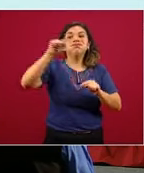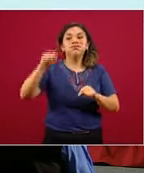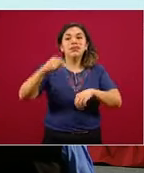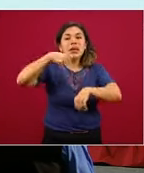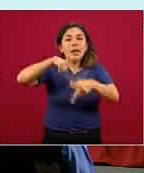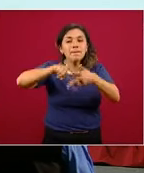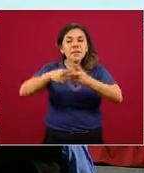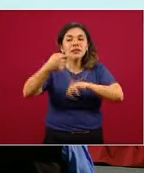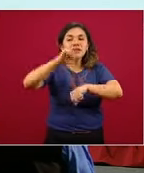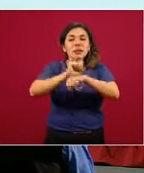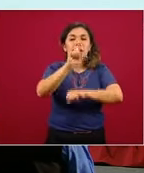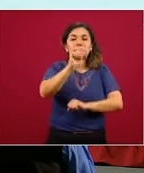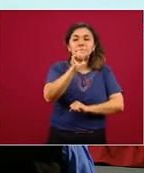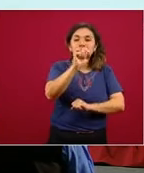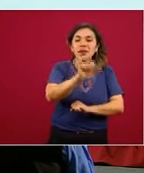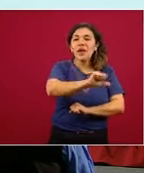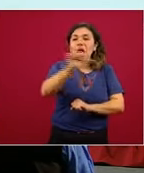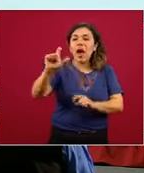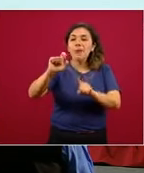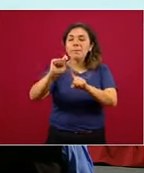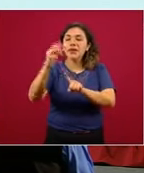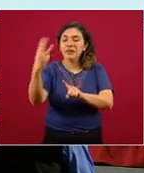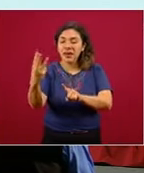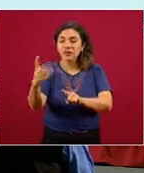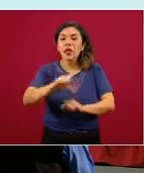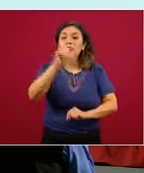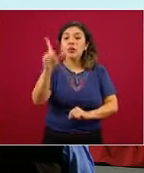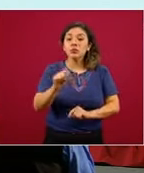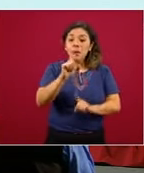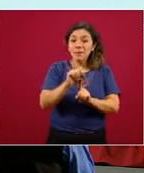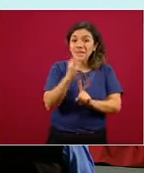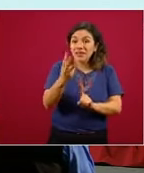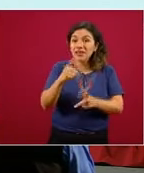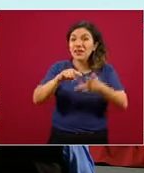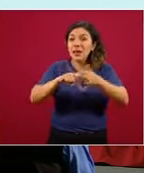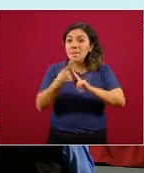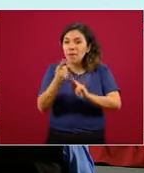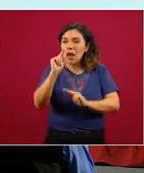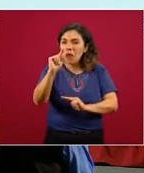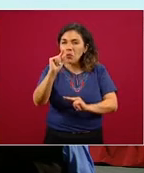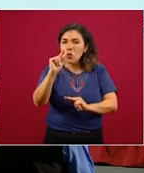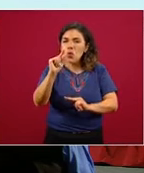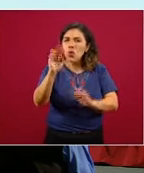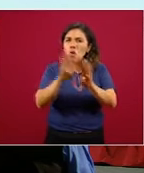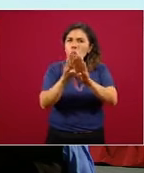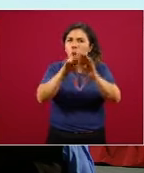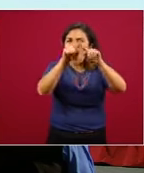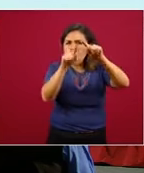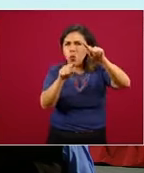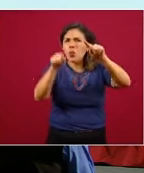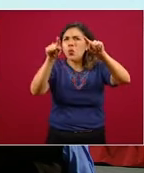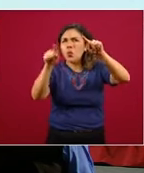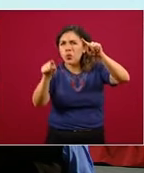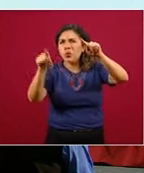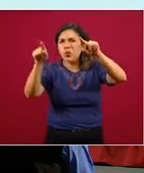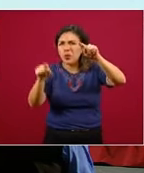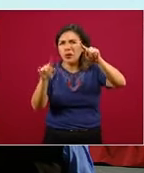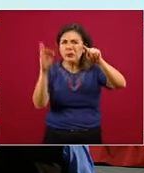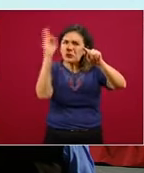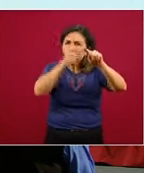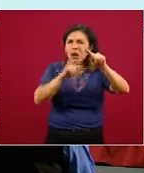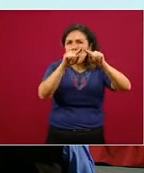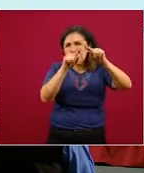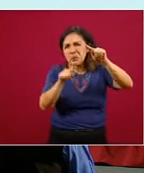desde la semana 20 hasta la 23. Luego en la 23 empieza a tener una tendencia como de meseta con altos y